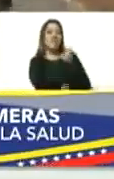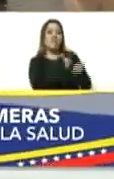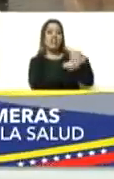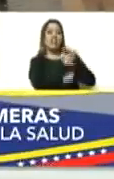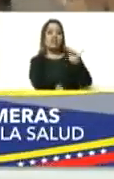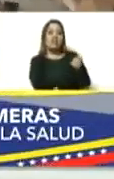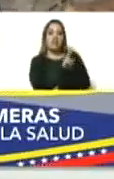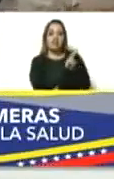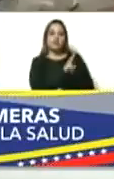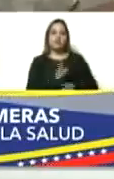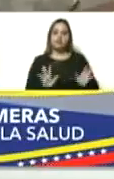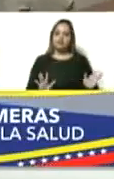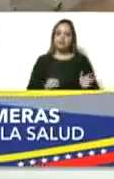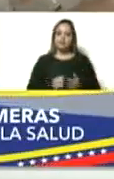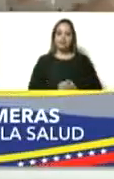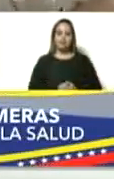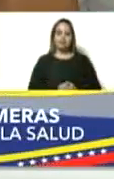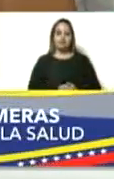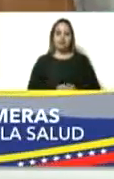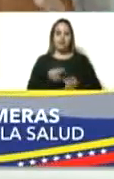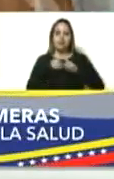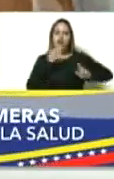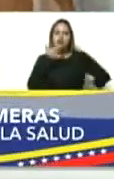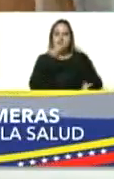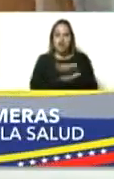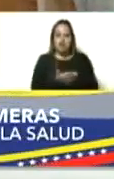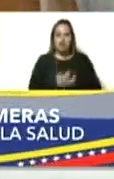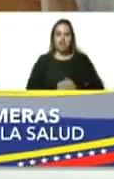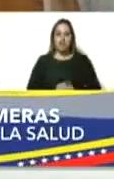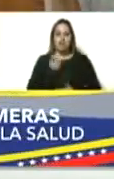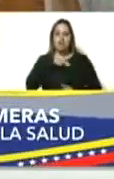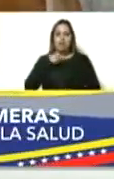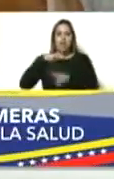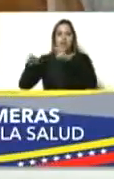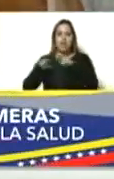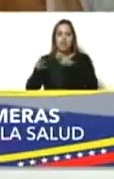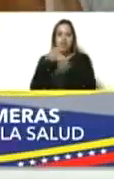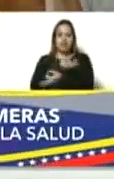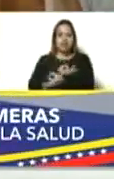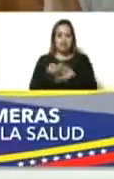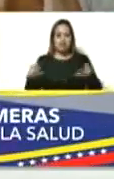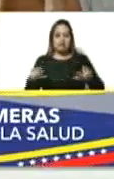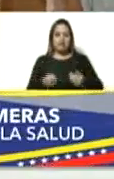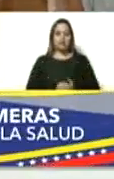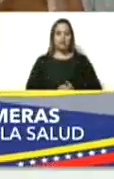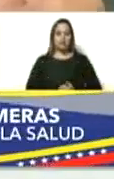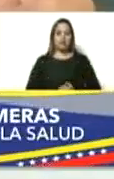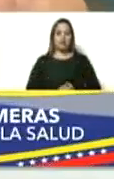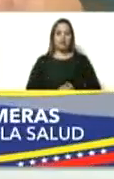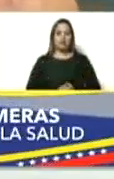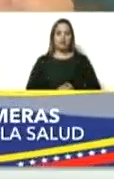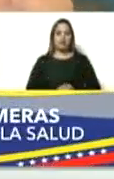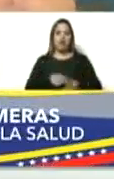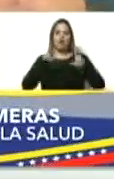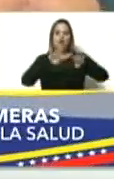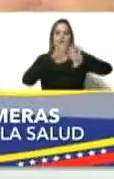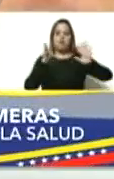Pero gracias a nuestras relaciones extraordinarias con el Nuevo